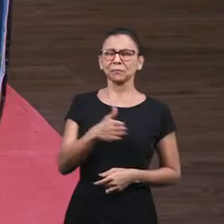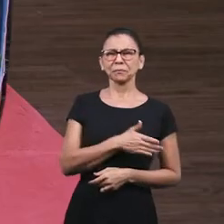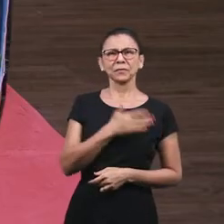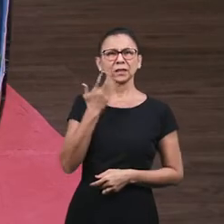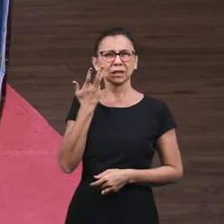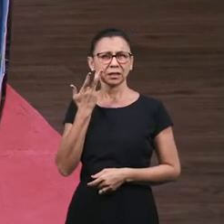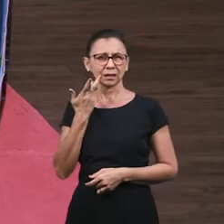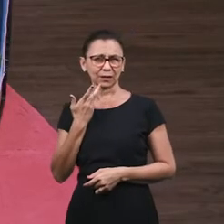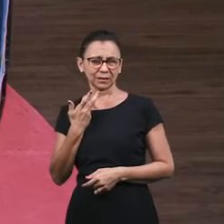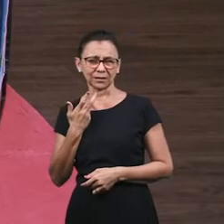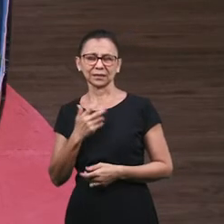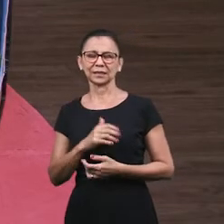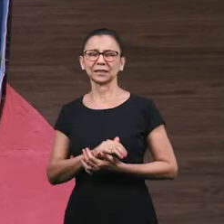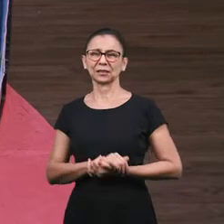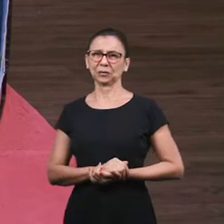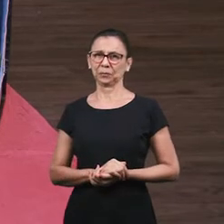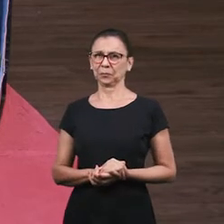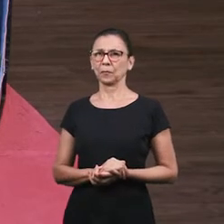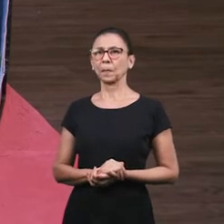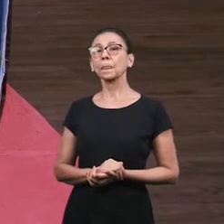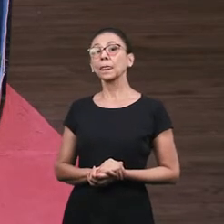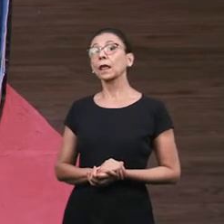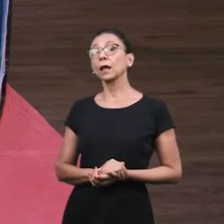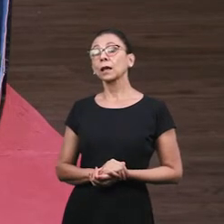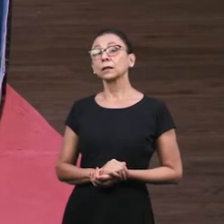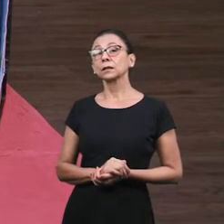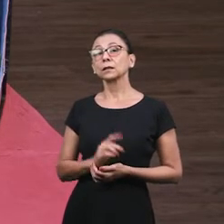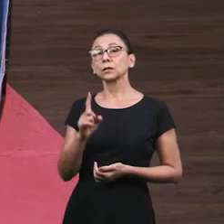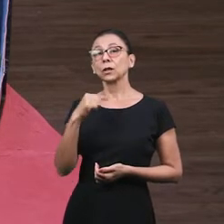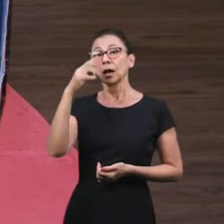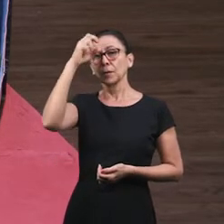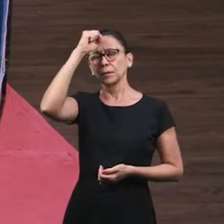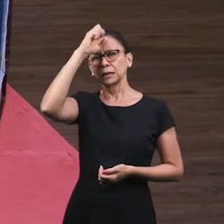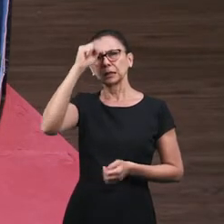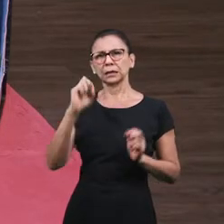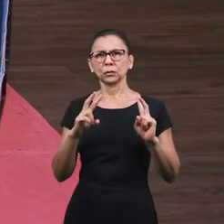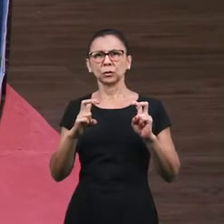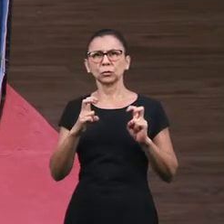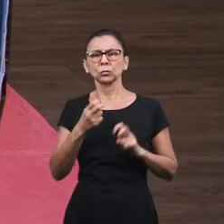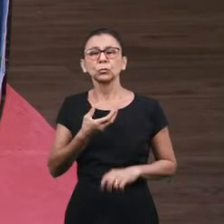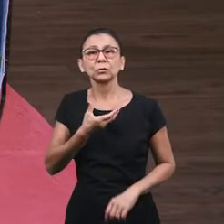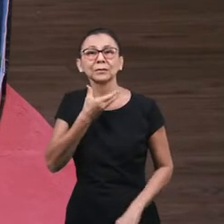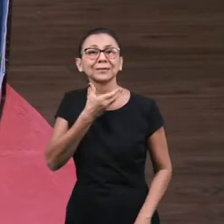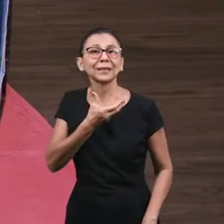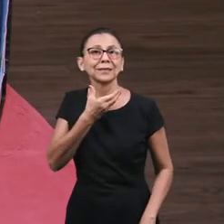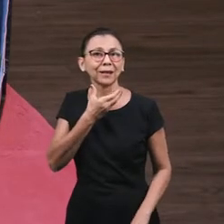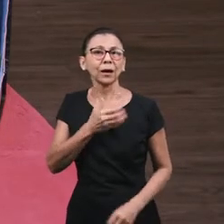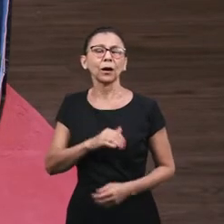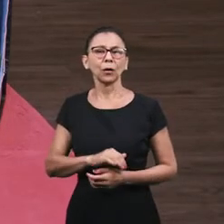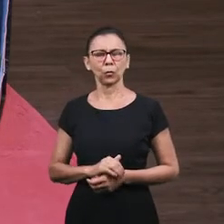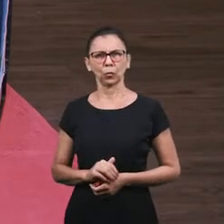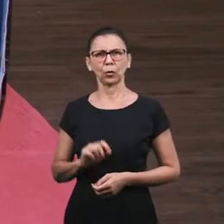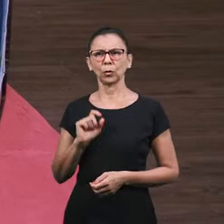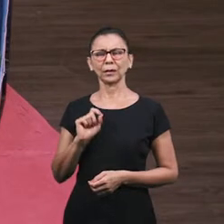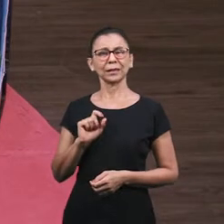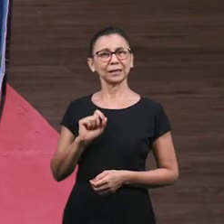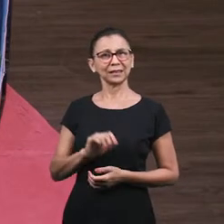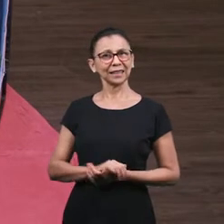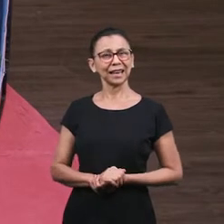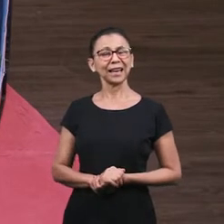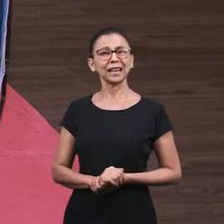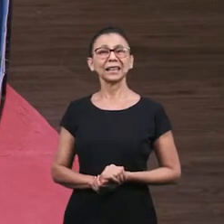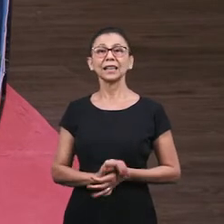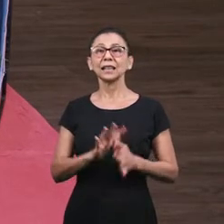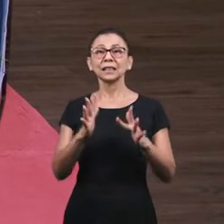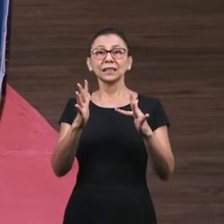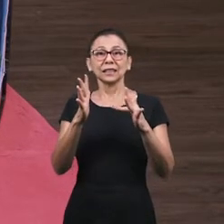Niños, nosotros estamos aprendiendo sobre la Navidad. Ustedes ya aprendieron en la clase pasada que